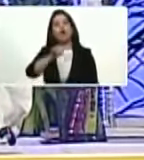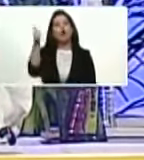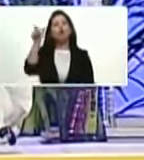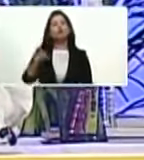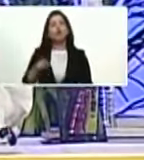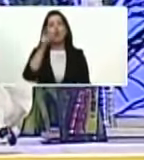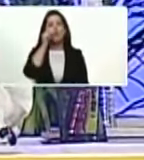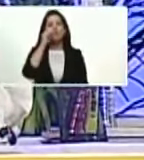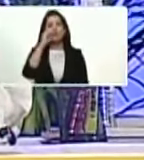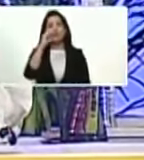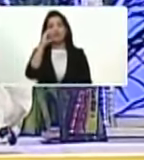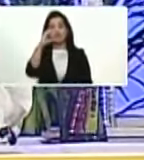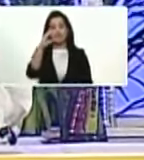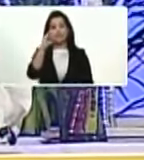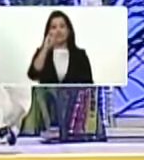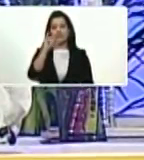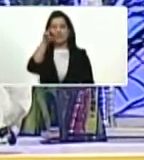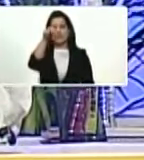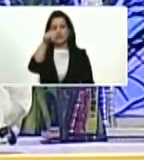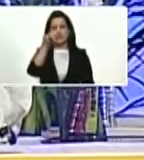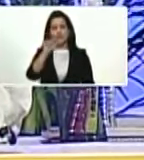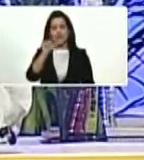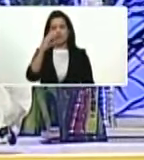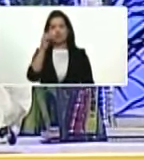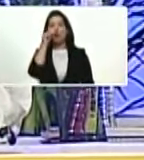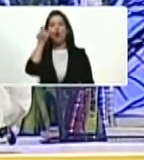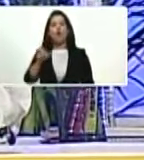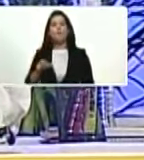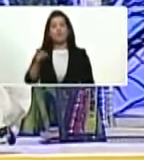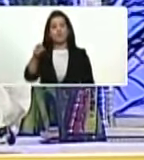Sinesio Mujica, de Cabima.